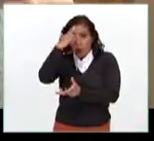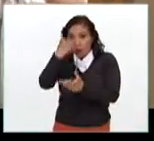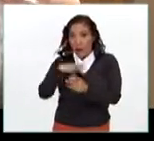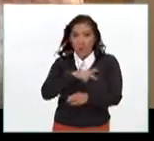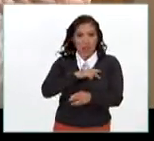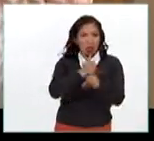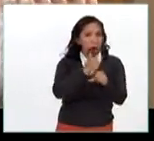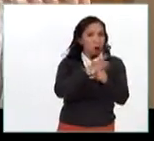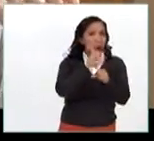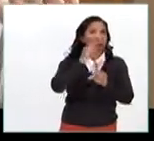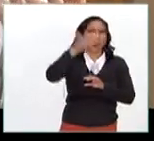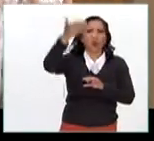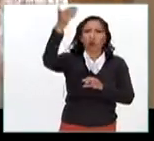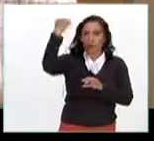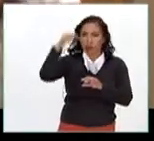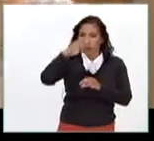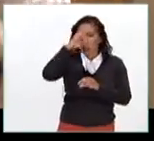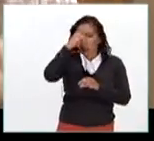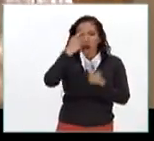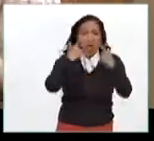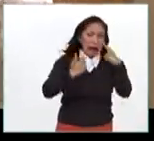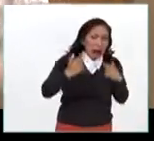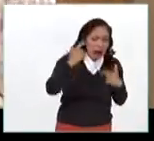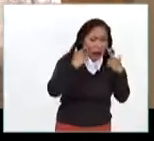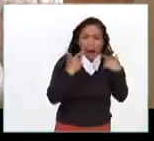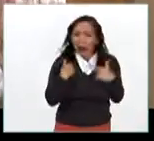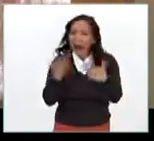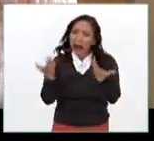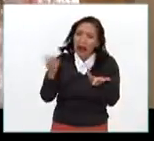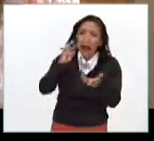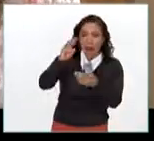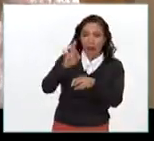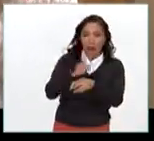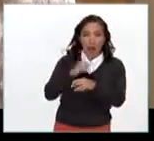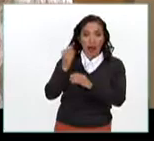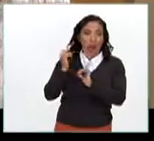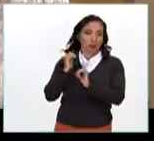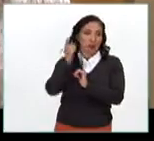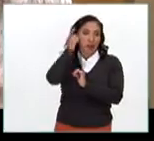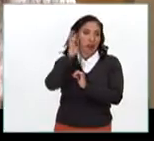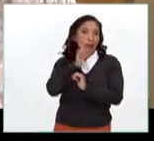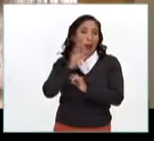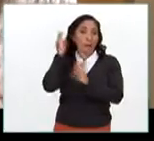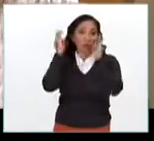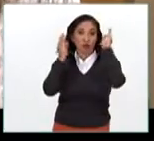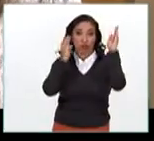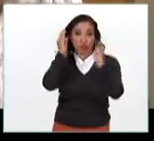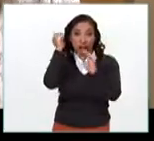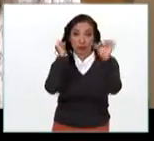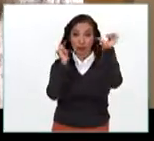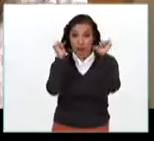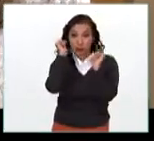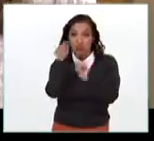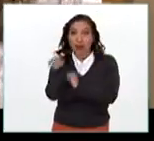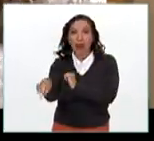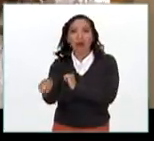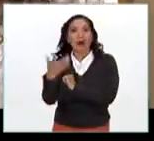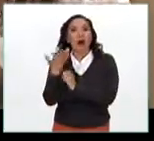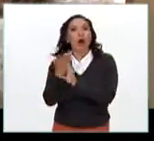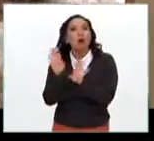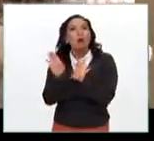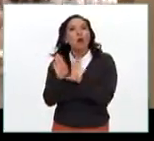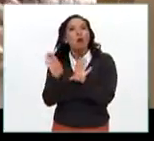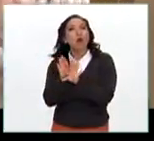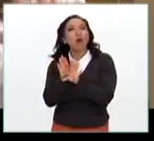acuerdo a mi abuela en esos días llorando, porque ella fue directora del Museo de Antropología, o sea,